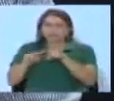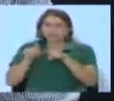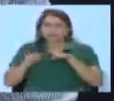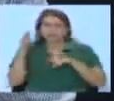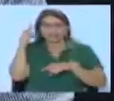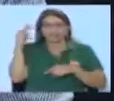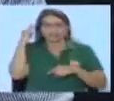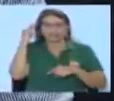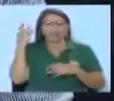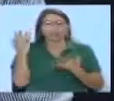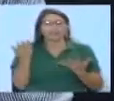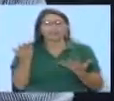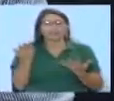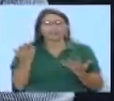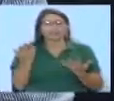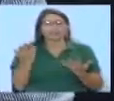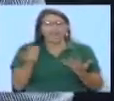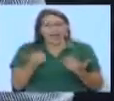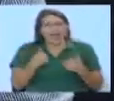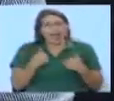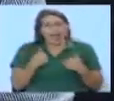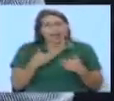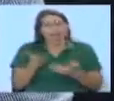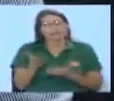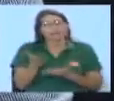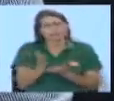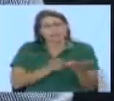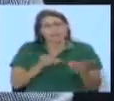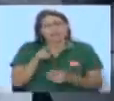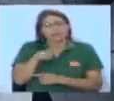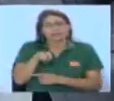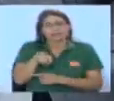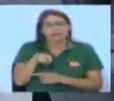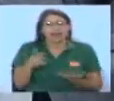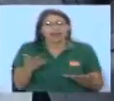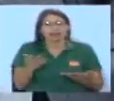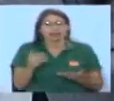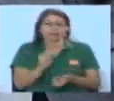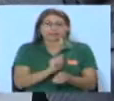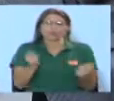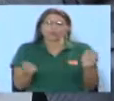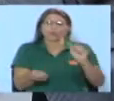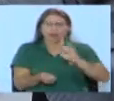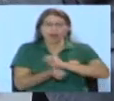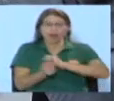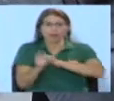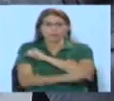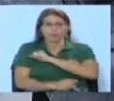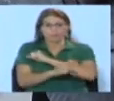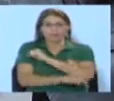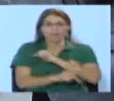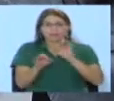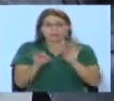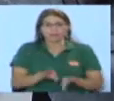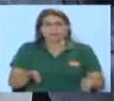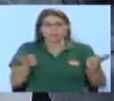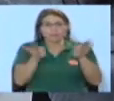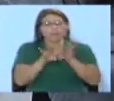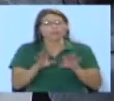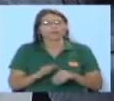en el módulo anterior, existe alguna necesidad de hacer un cambio estructural en el país. Claro. Sin